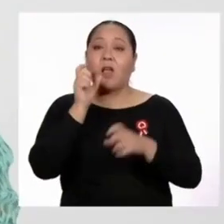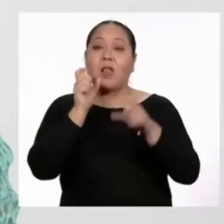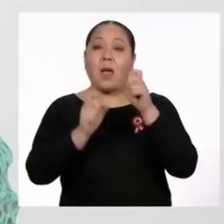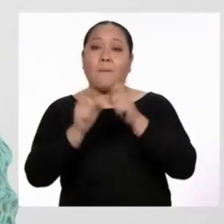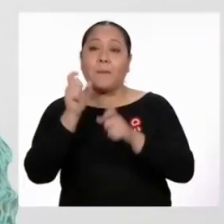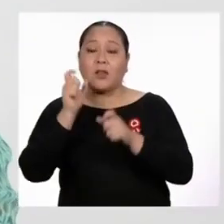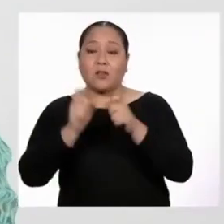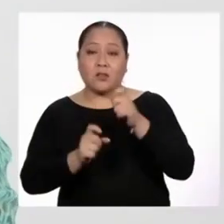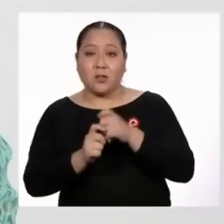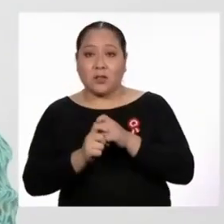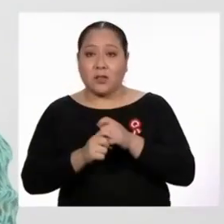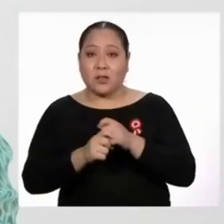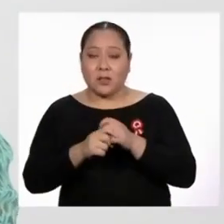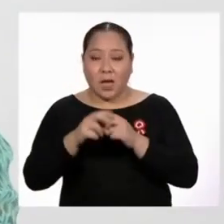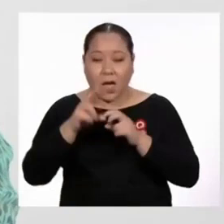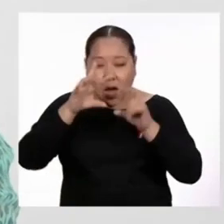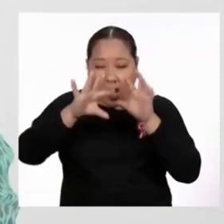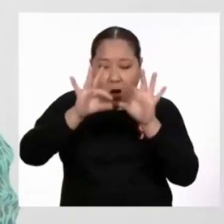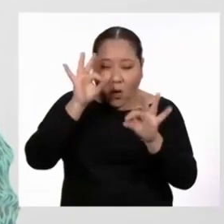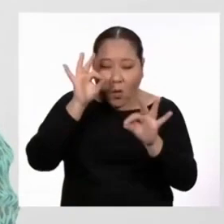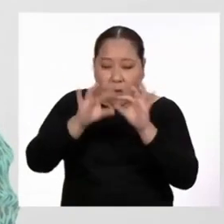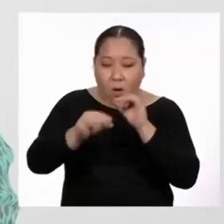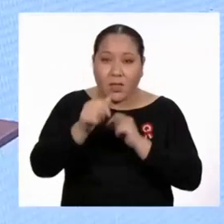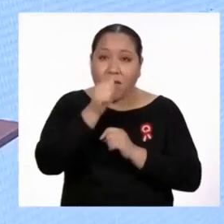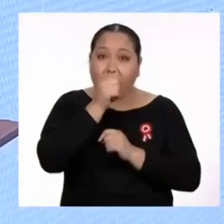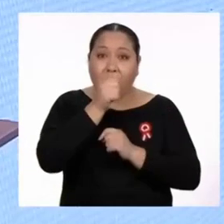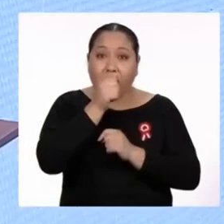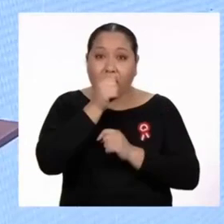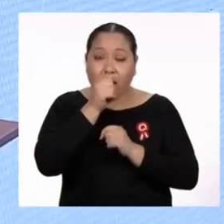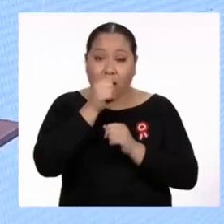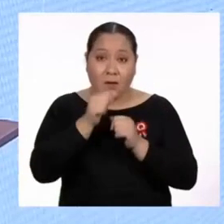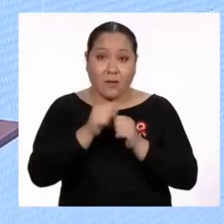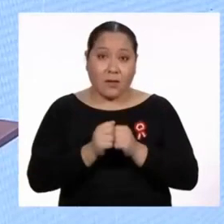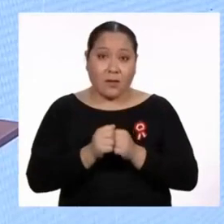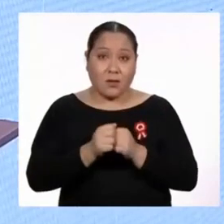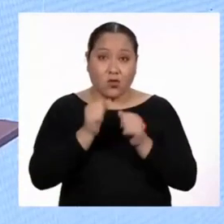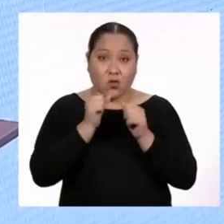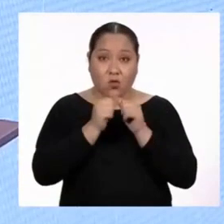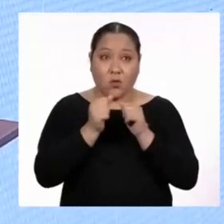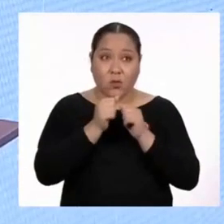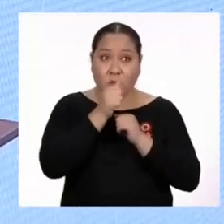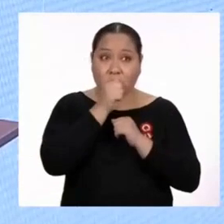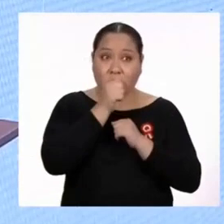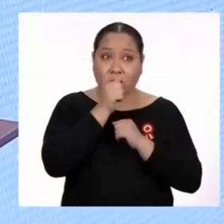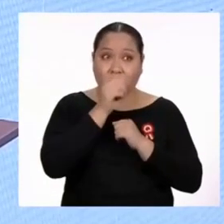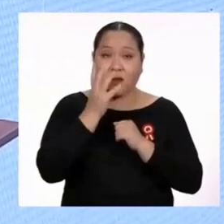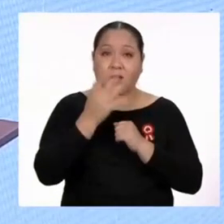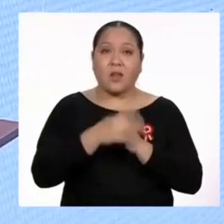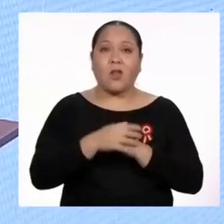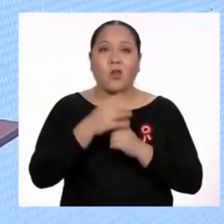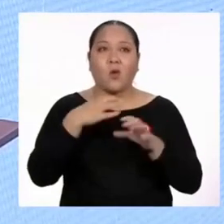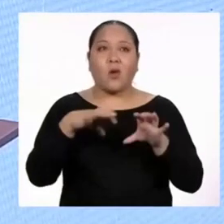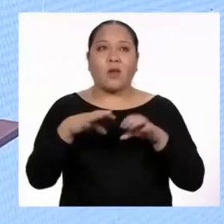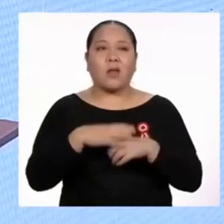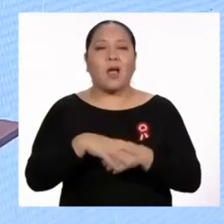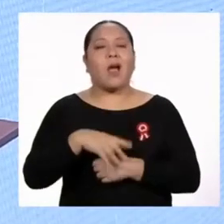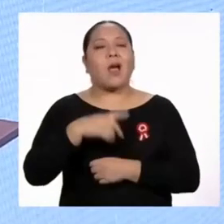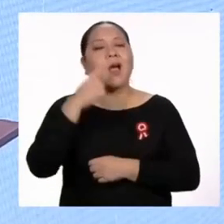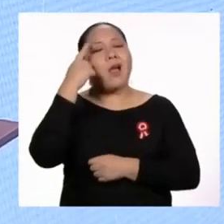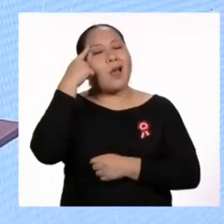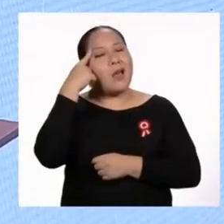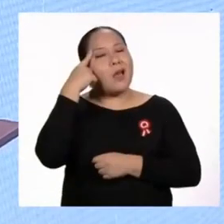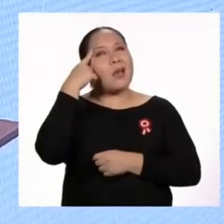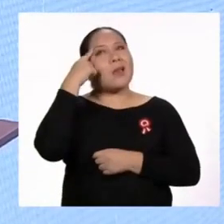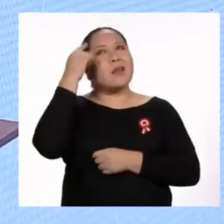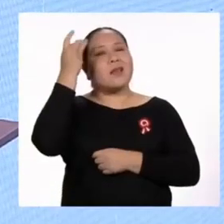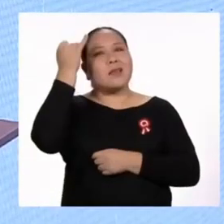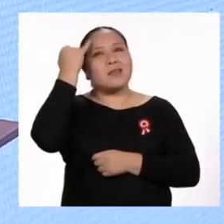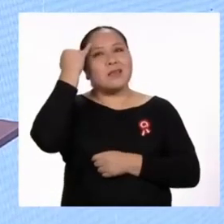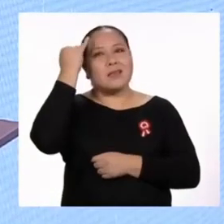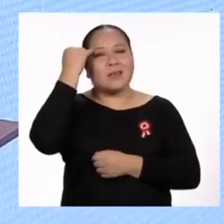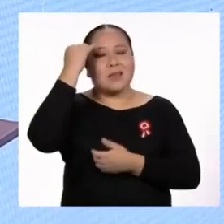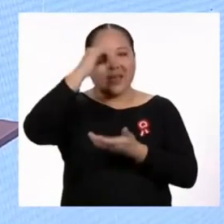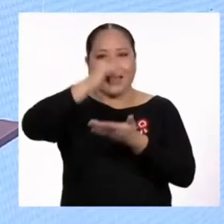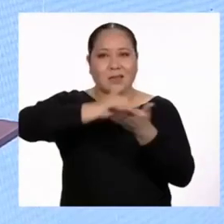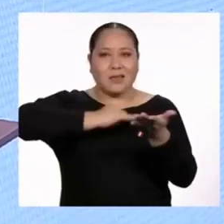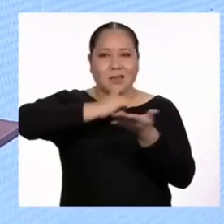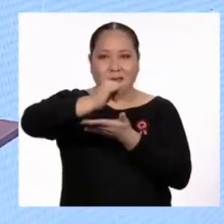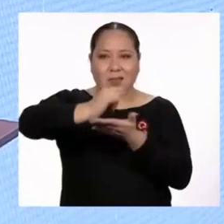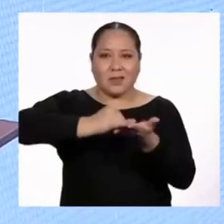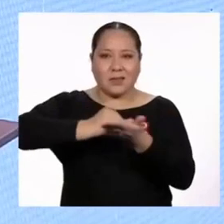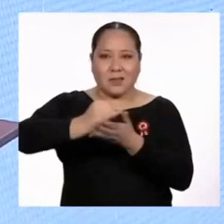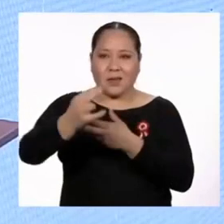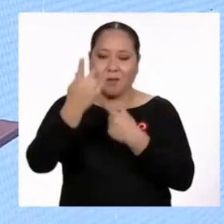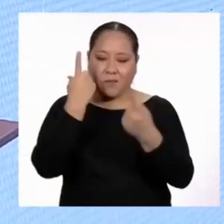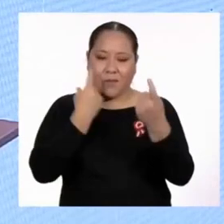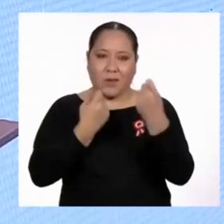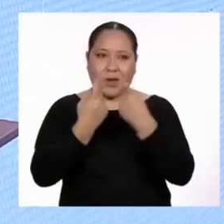personas que rompen claves secretas lo hacen. ¡Uy! Felizmente la lluvia de preguntas llega por